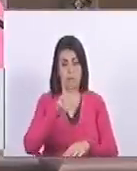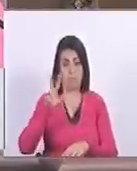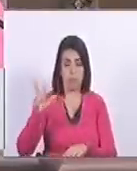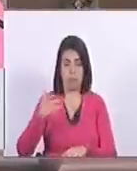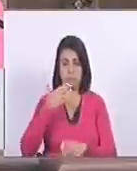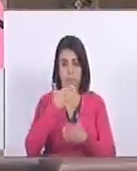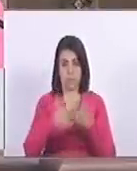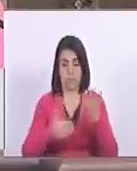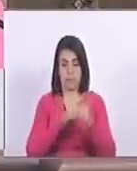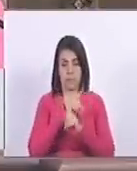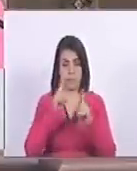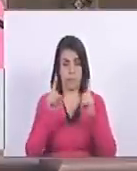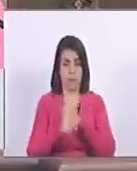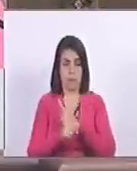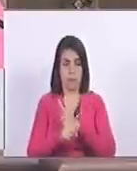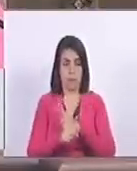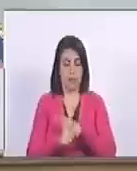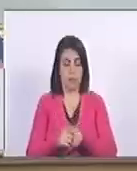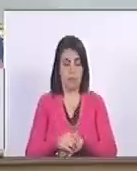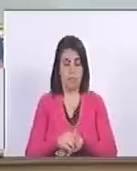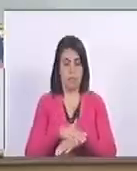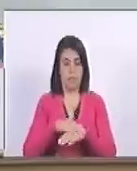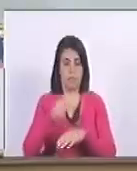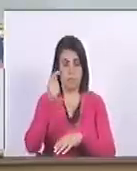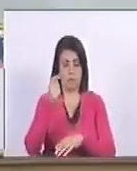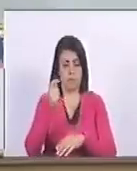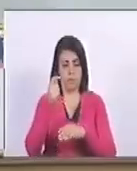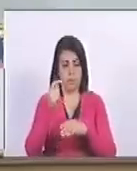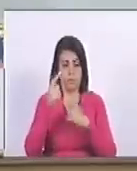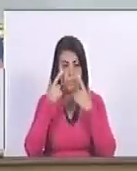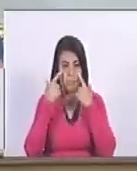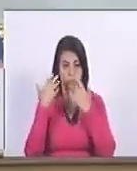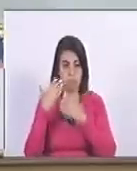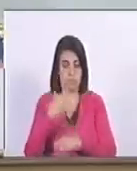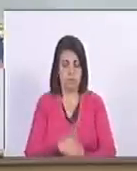Se propone modificar... Ciudadano, diputado Oscar Rondero.